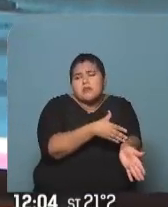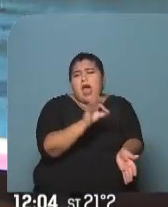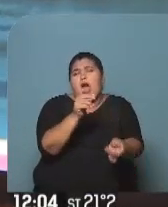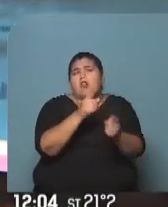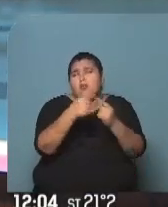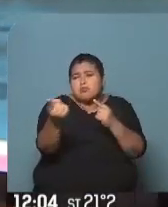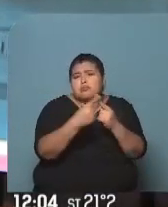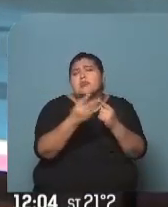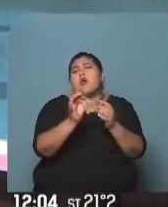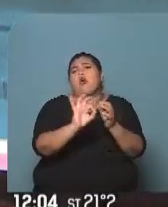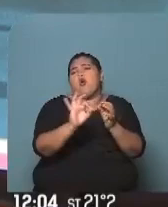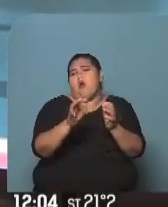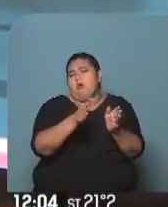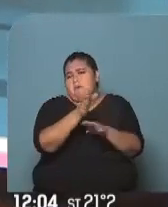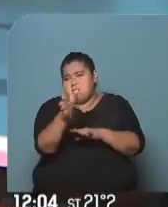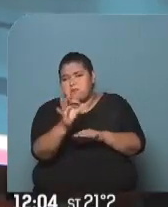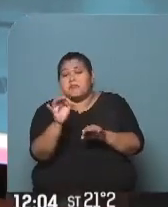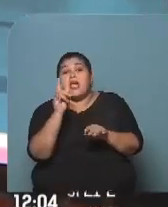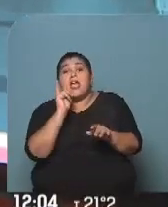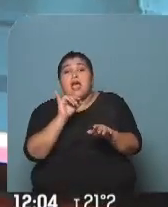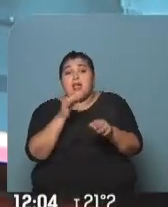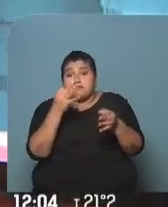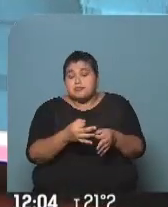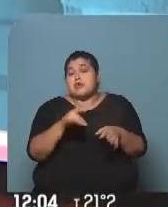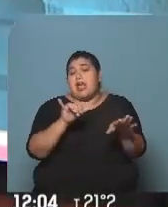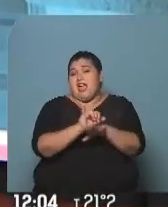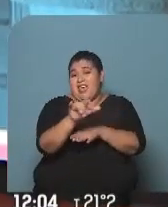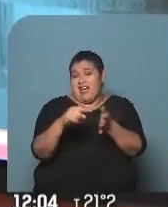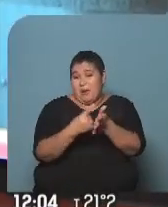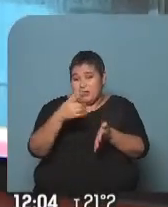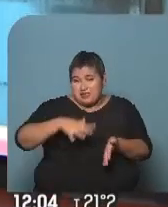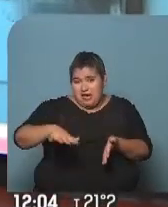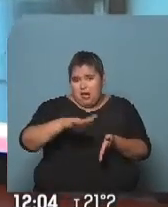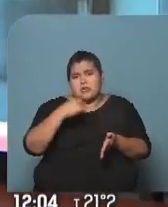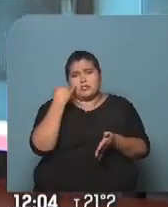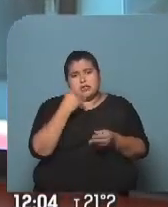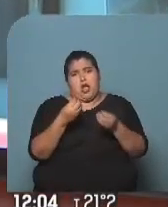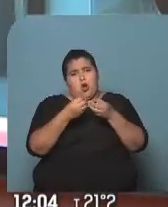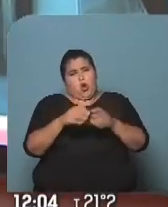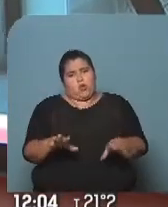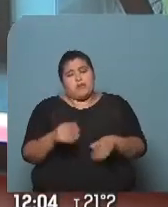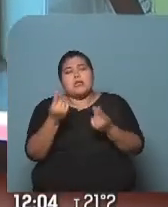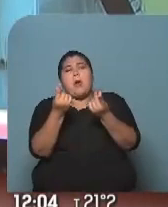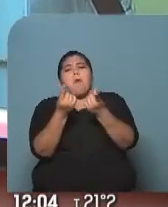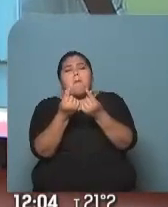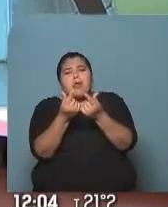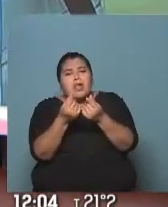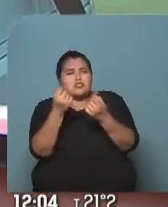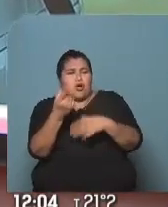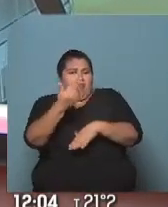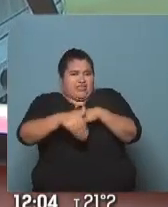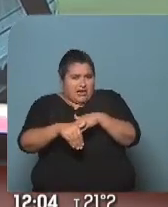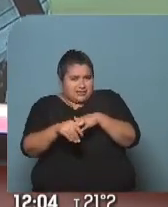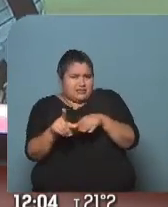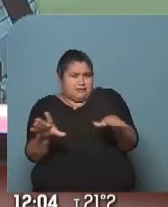lugares de Buenos Aires. En Aeroparque se ha implementado, por primera vez, y se está estrenando, un sistema de tarifas prefijadas de taxis.